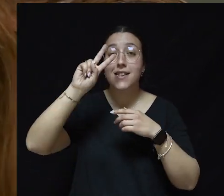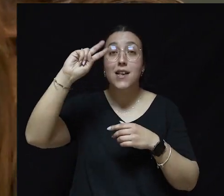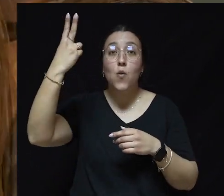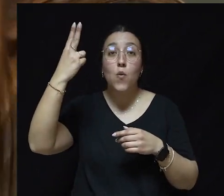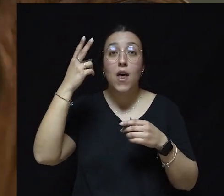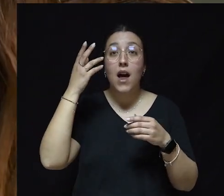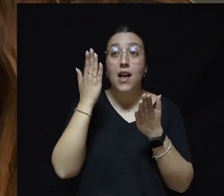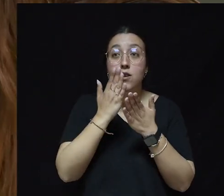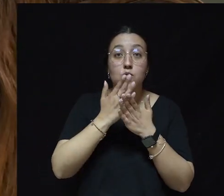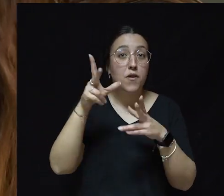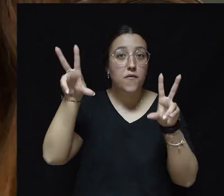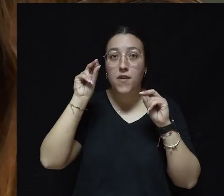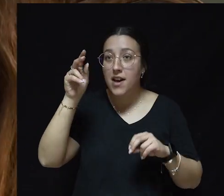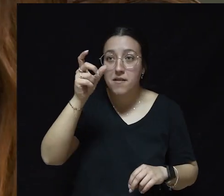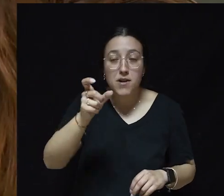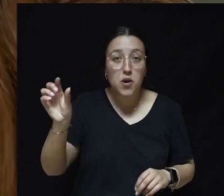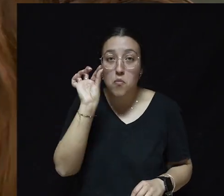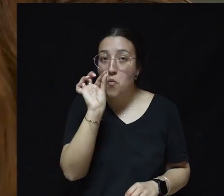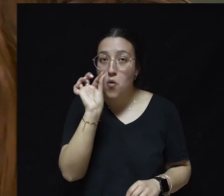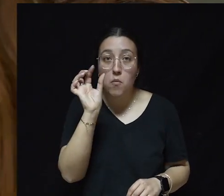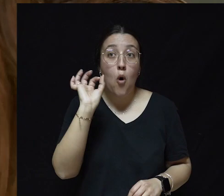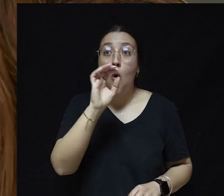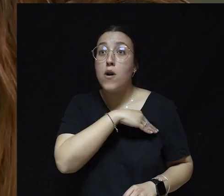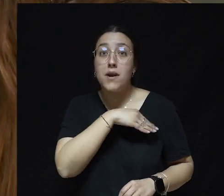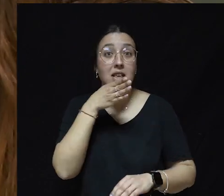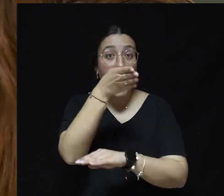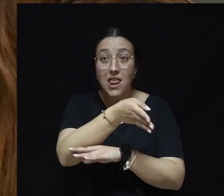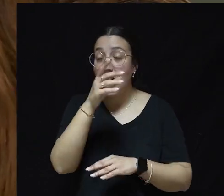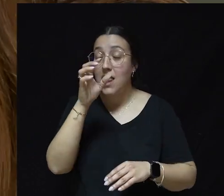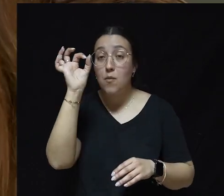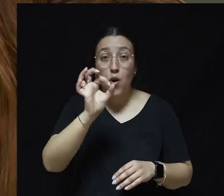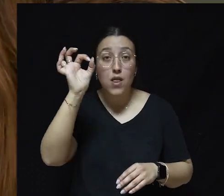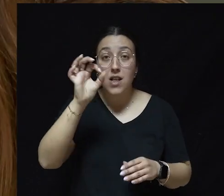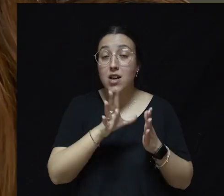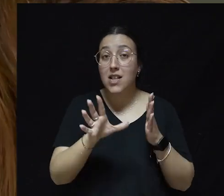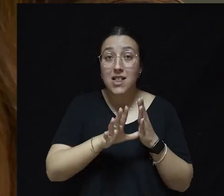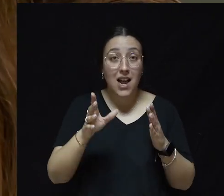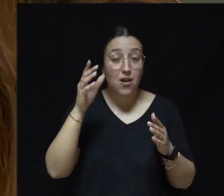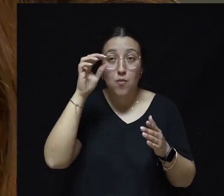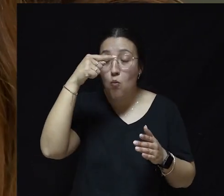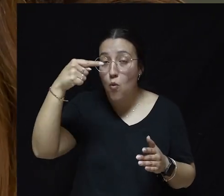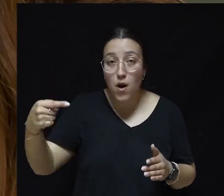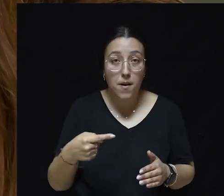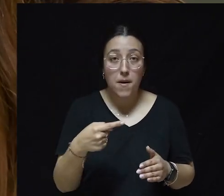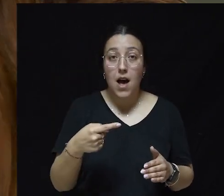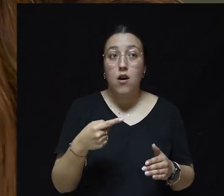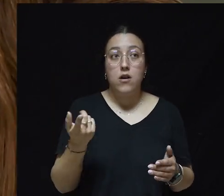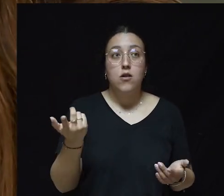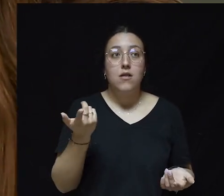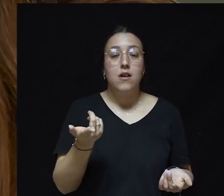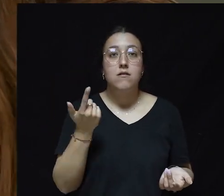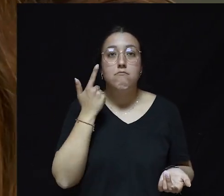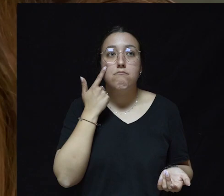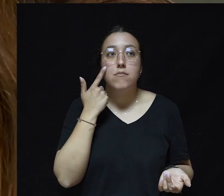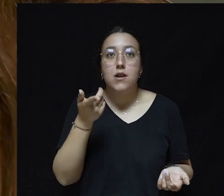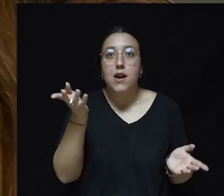que no finalizan la secundaria, o incluso viendo las aulas universitarias, en las cuales el tanto por ciento es bajísimo, pues sí que podríamos